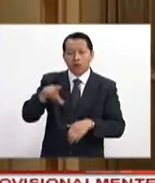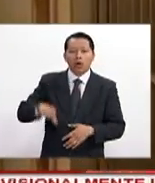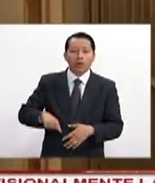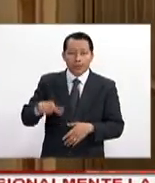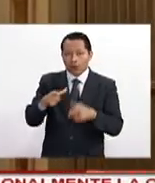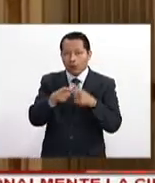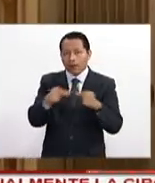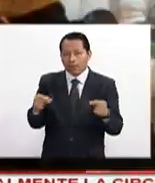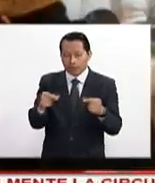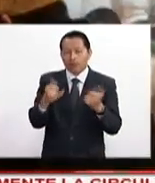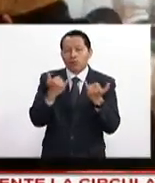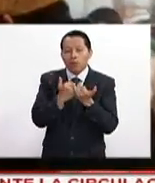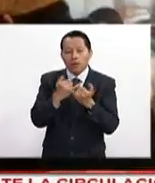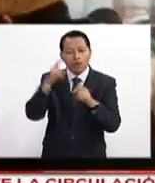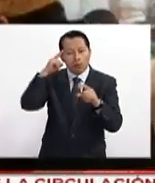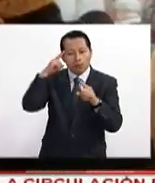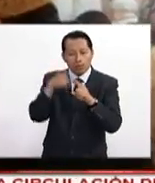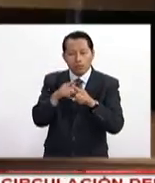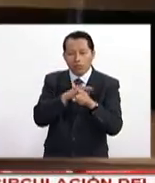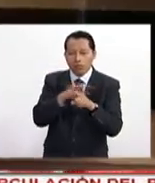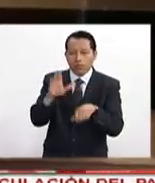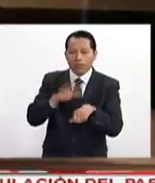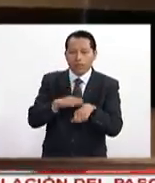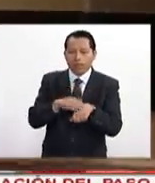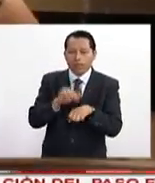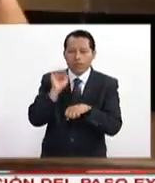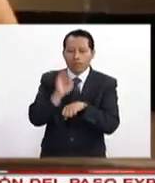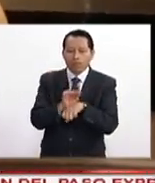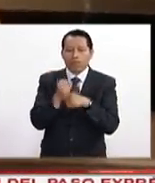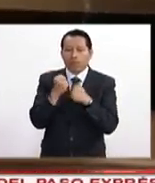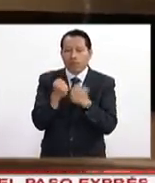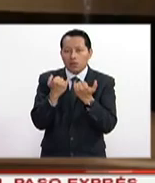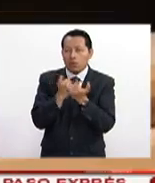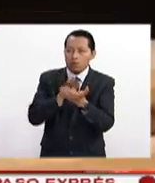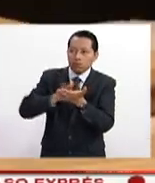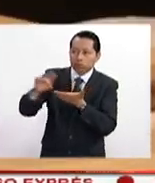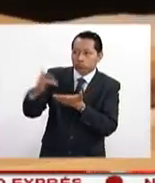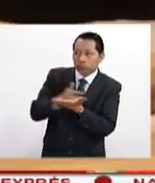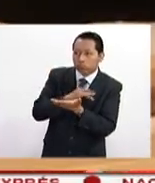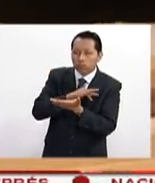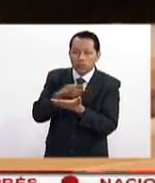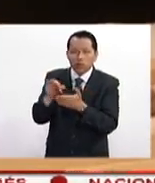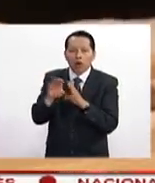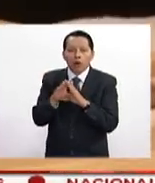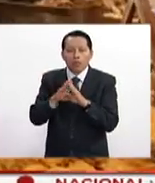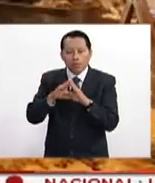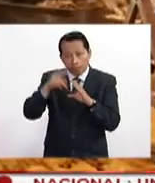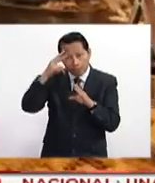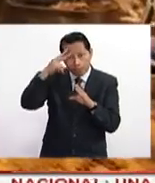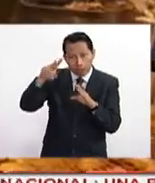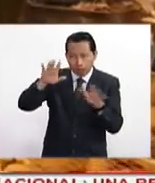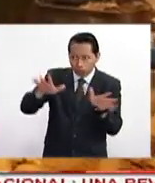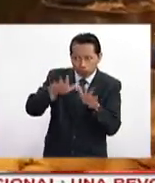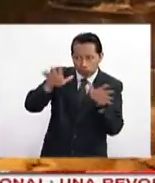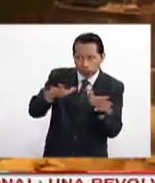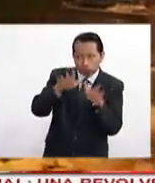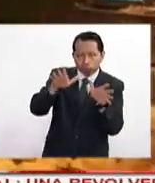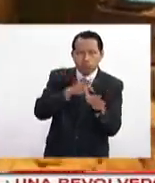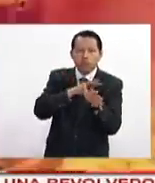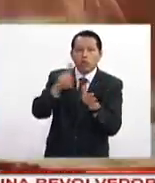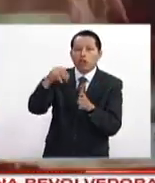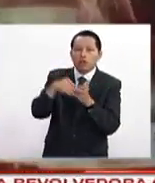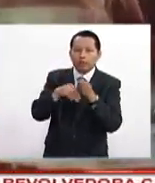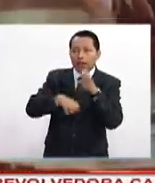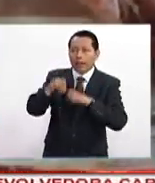gobierno japonés con el fin de fortalecer los mecanismos de cooperación y colaborar para promover a México entre más de